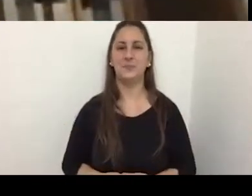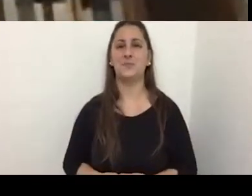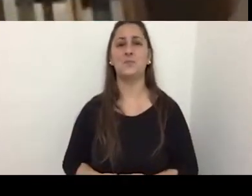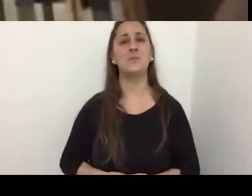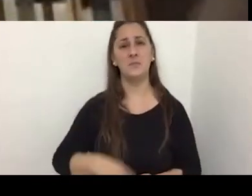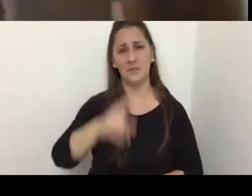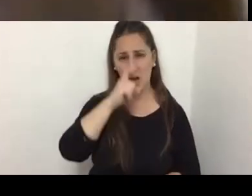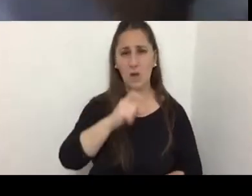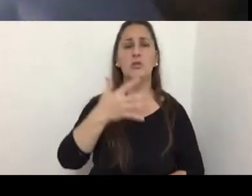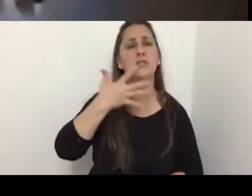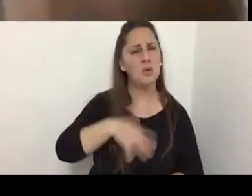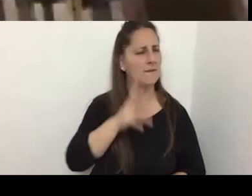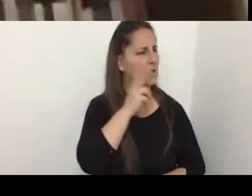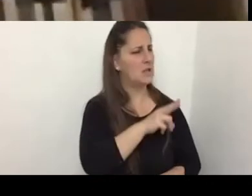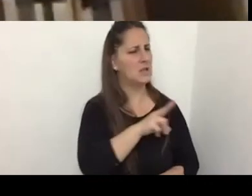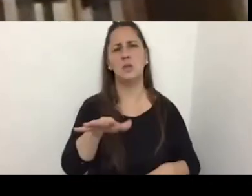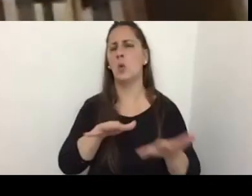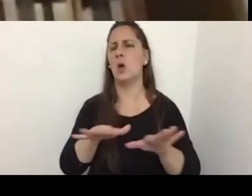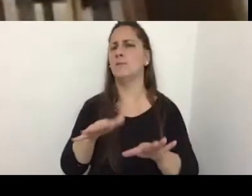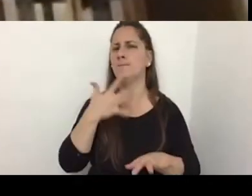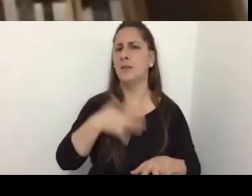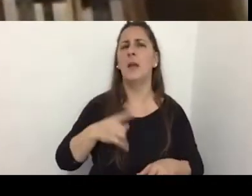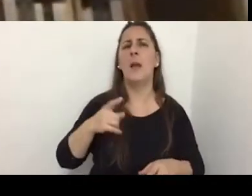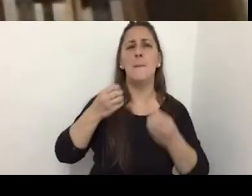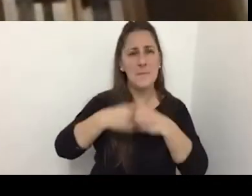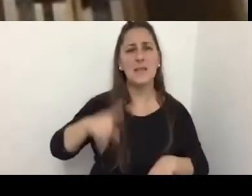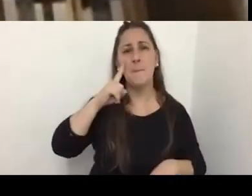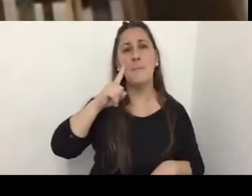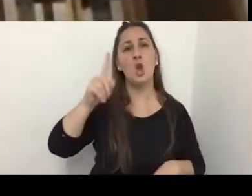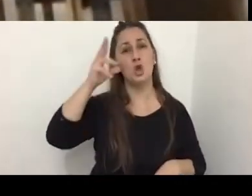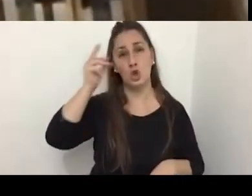visto lo que estaba pasando. A ver, cuando él arranca a principios de 1800 ahí,